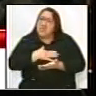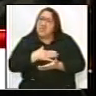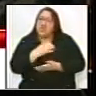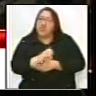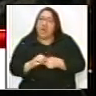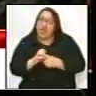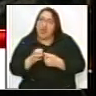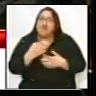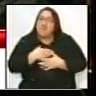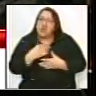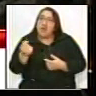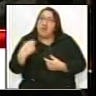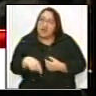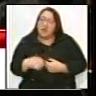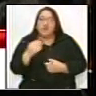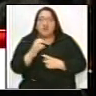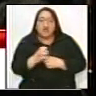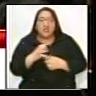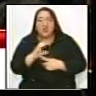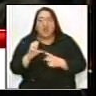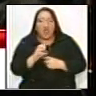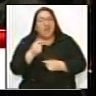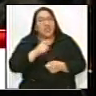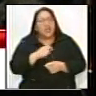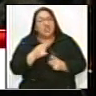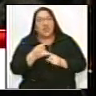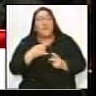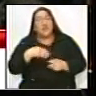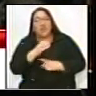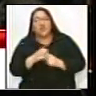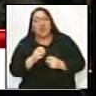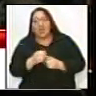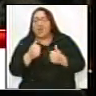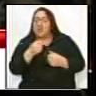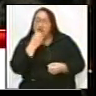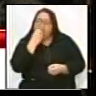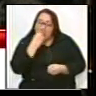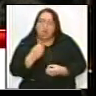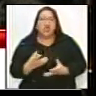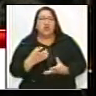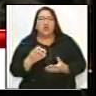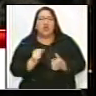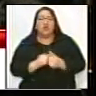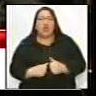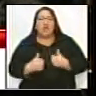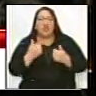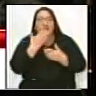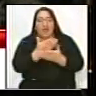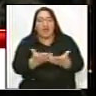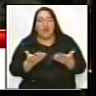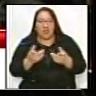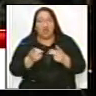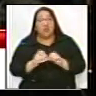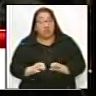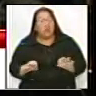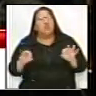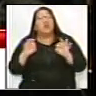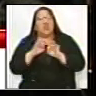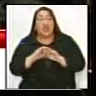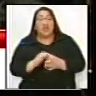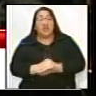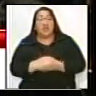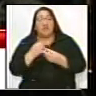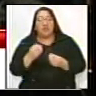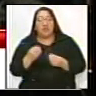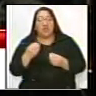mis ciudadanos han venido, mis ciudadanos necesitan, mis ciudadanos, ya somos parte de la vida de ella. Y eso es muy importante, ¿por